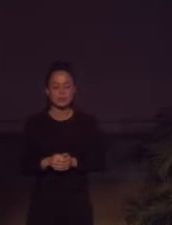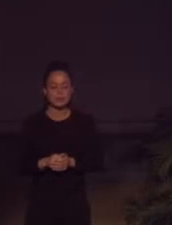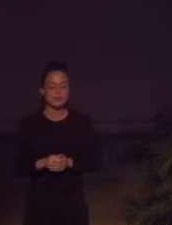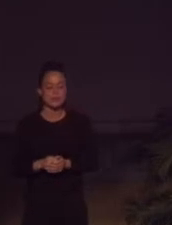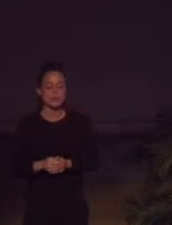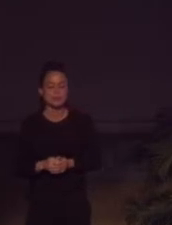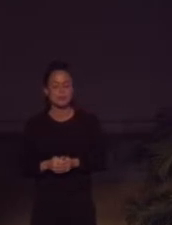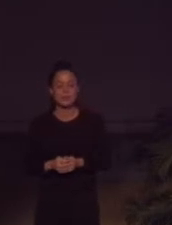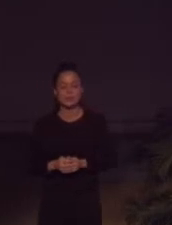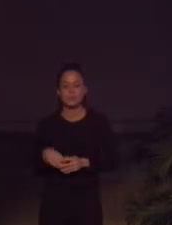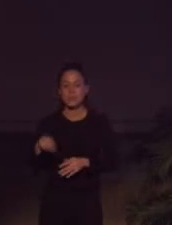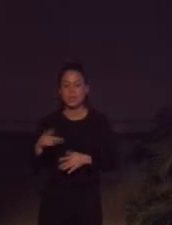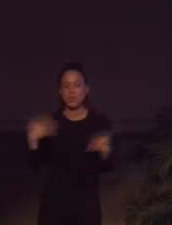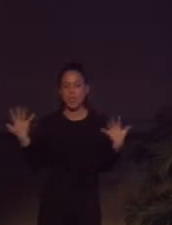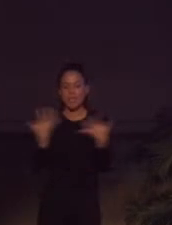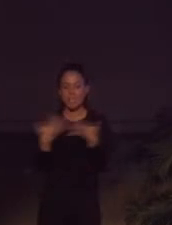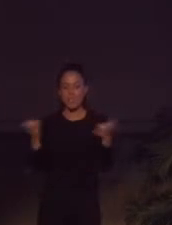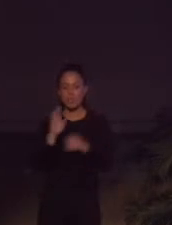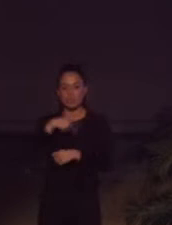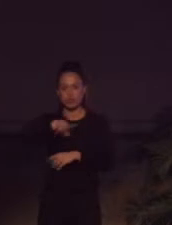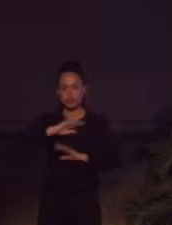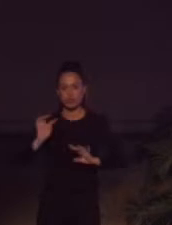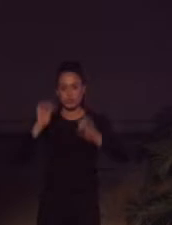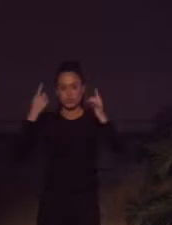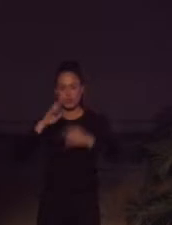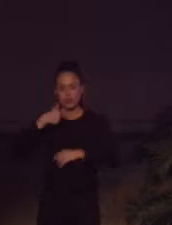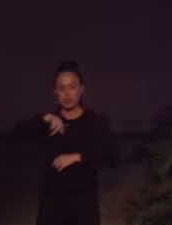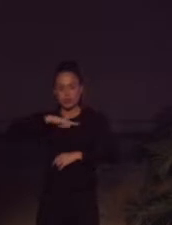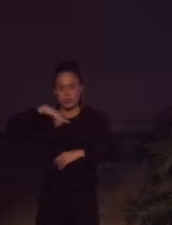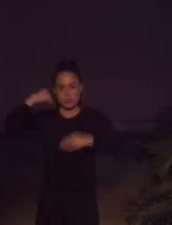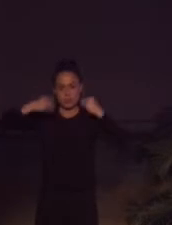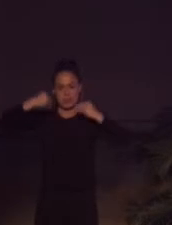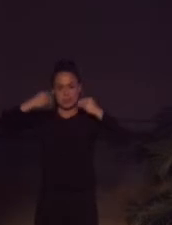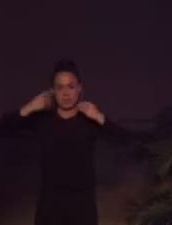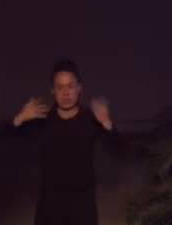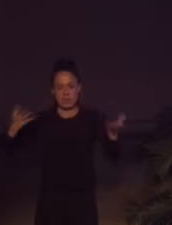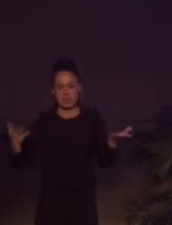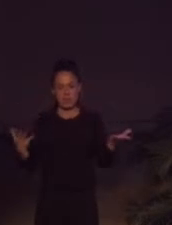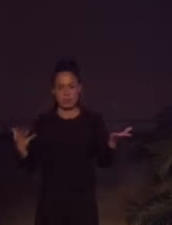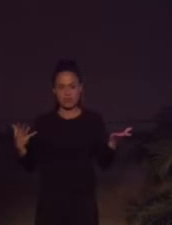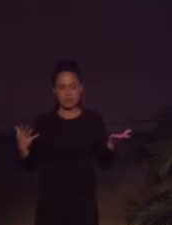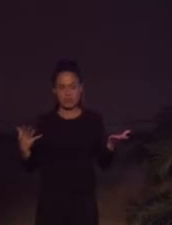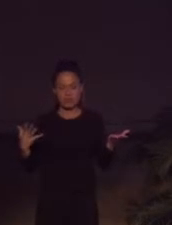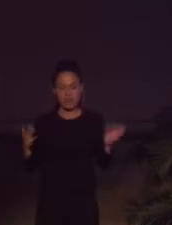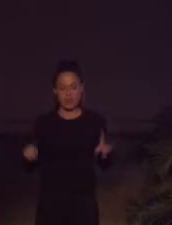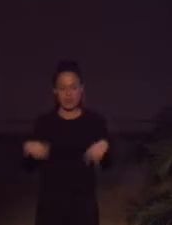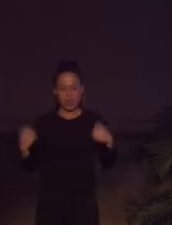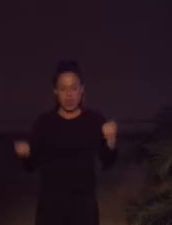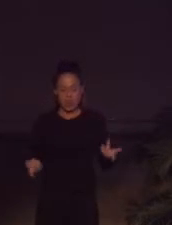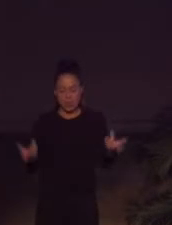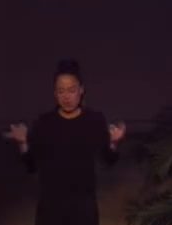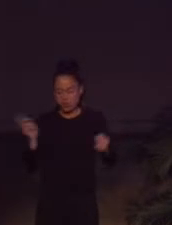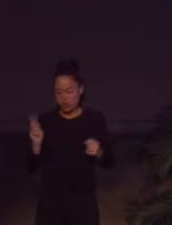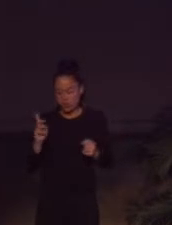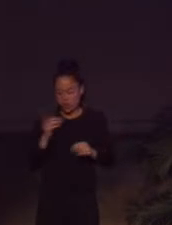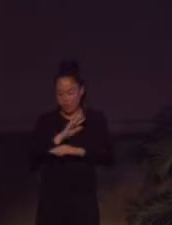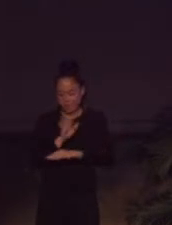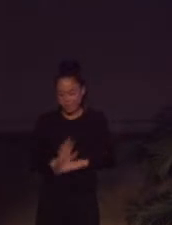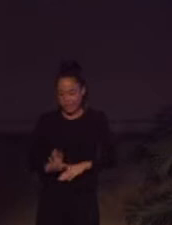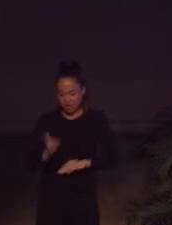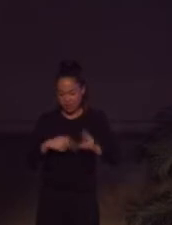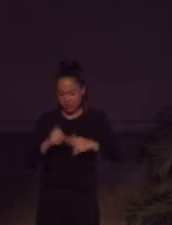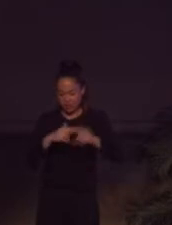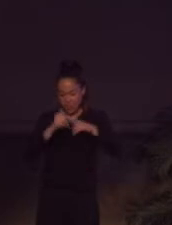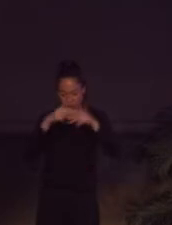fijaros, esas son las primeras frases que pusimos cuando ya descubrimos que todo era una construcción, que no había nada natural y ya nos dimos cuenta que hasta ese